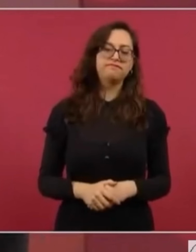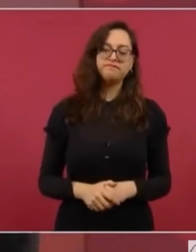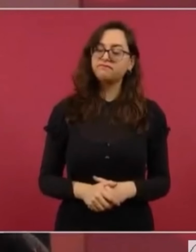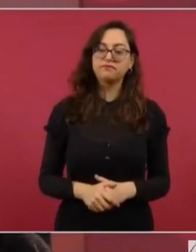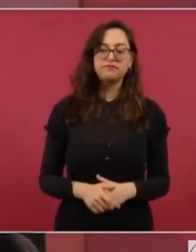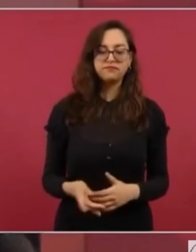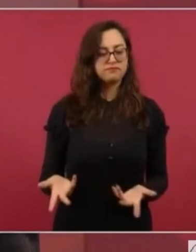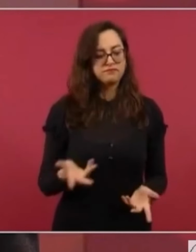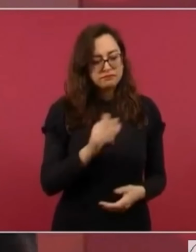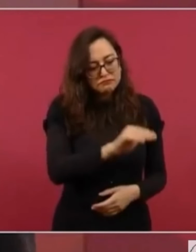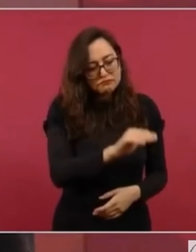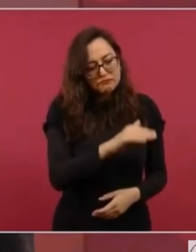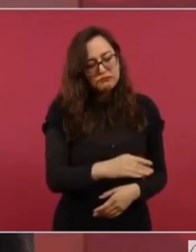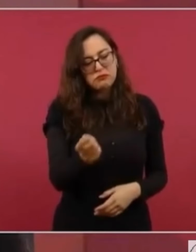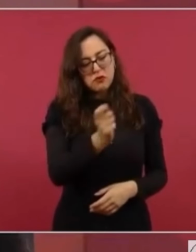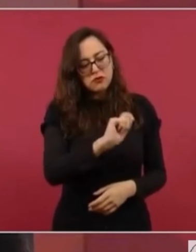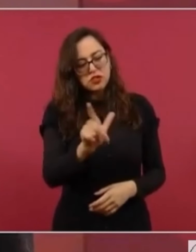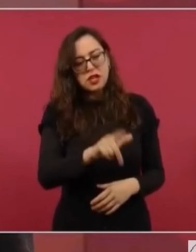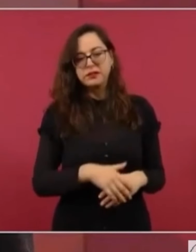con profesionalismo,